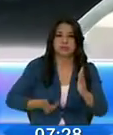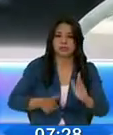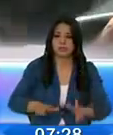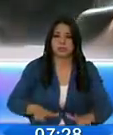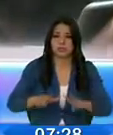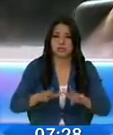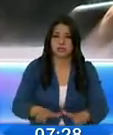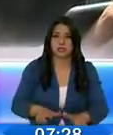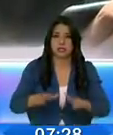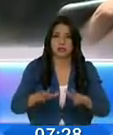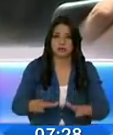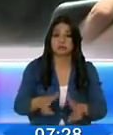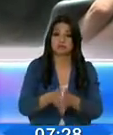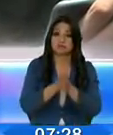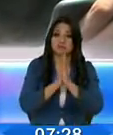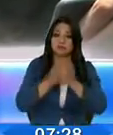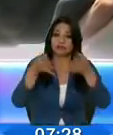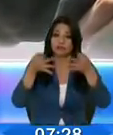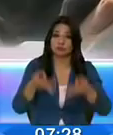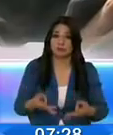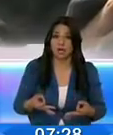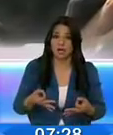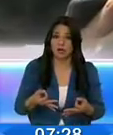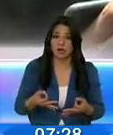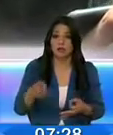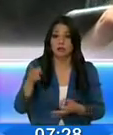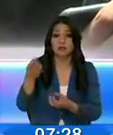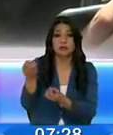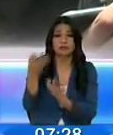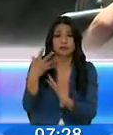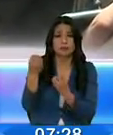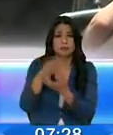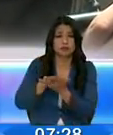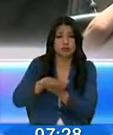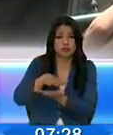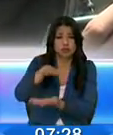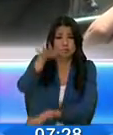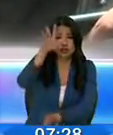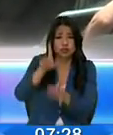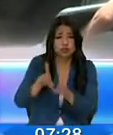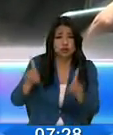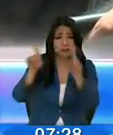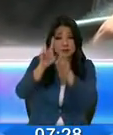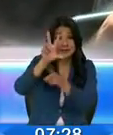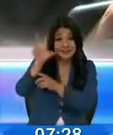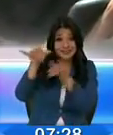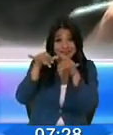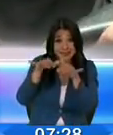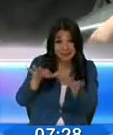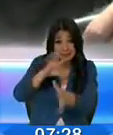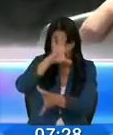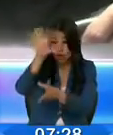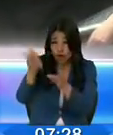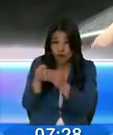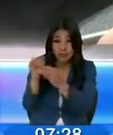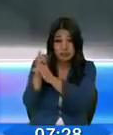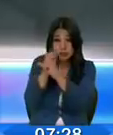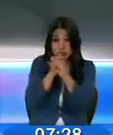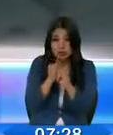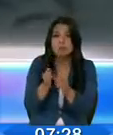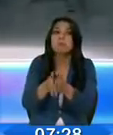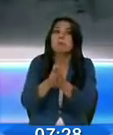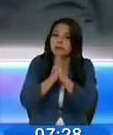Lenín Moreno. Haciendo un pedido formal de desclasificación de todos los documentos del 30S, de todas sus